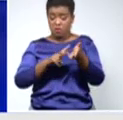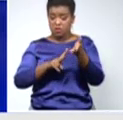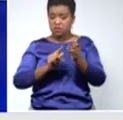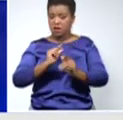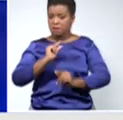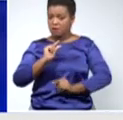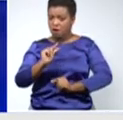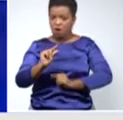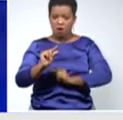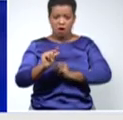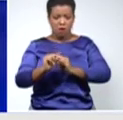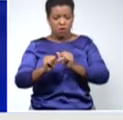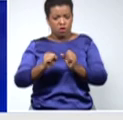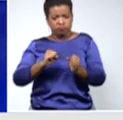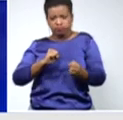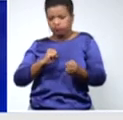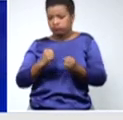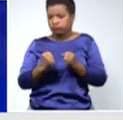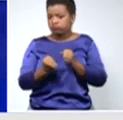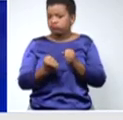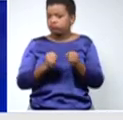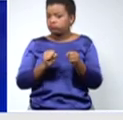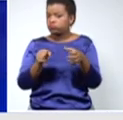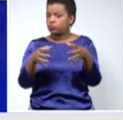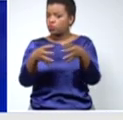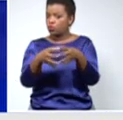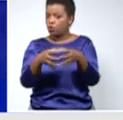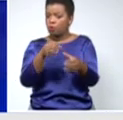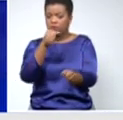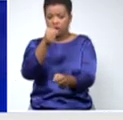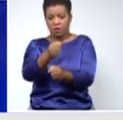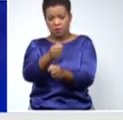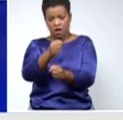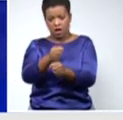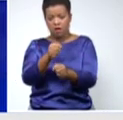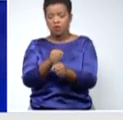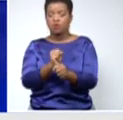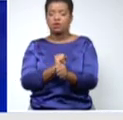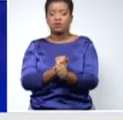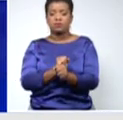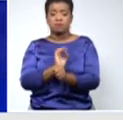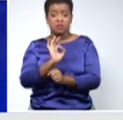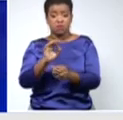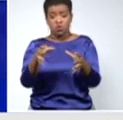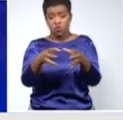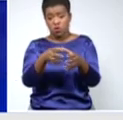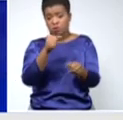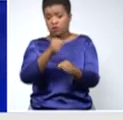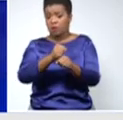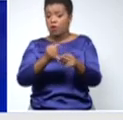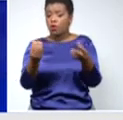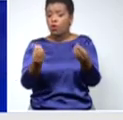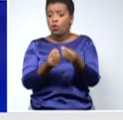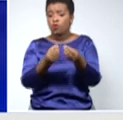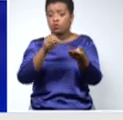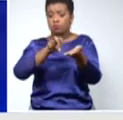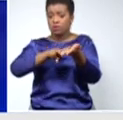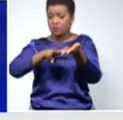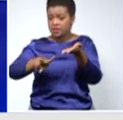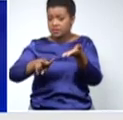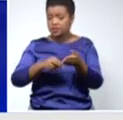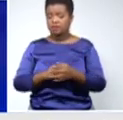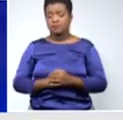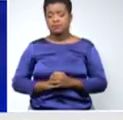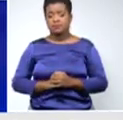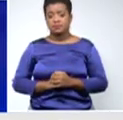la conducción, reitero, del Consejo de Defensa, equipos que han trabajado de conjunto con la provincia, pues